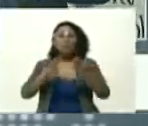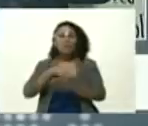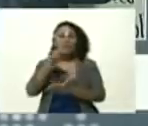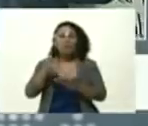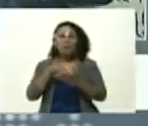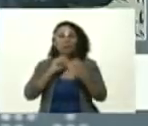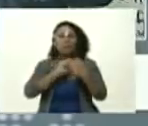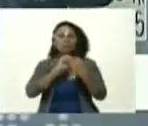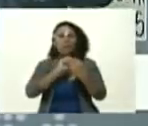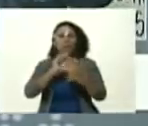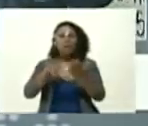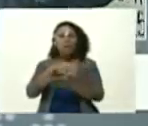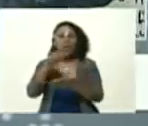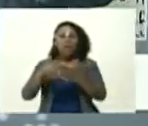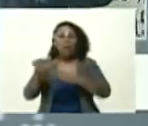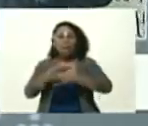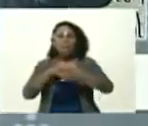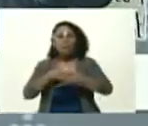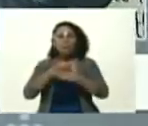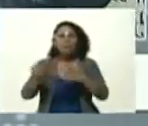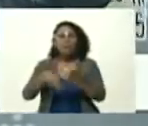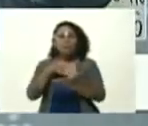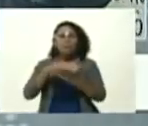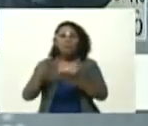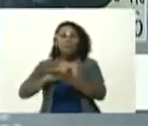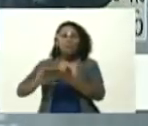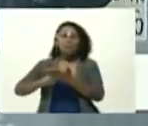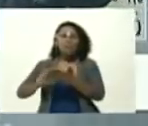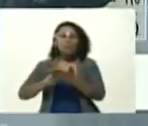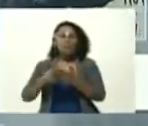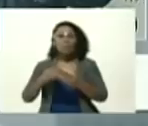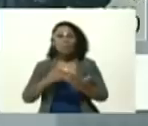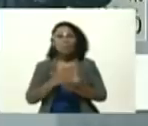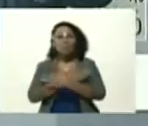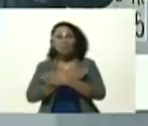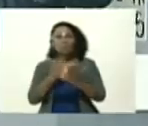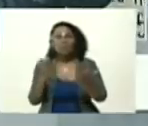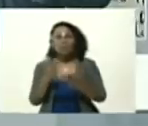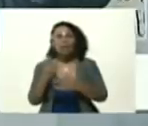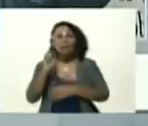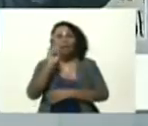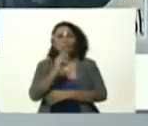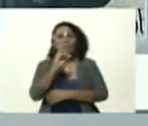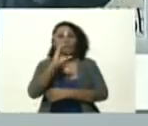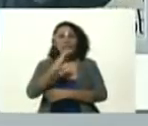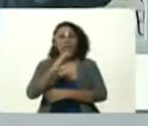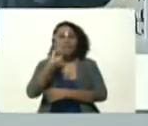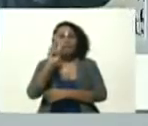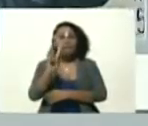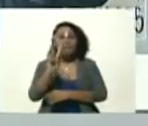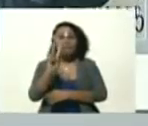diálogo nacional, del perdón nacional, de la reconciliación. La Universidad Central de Venezuela,